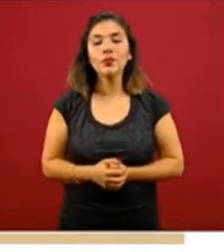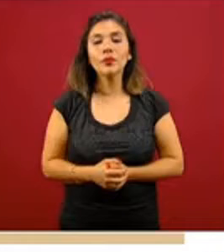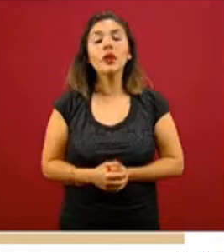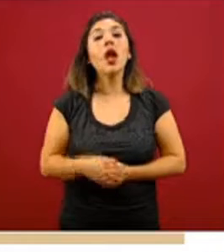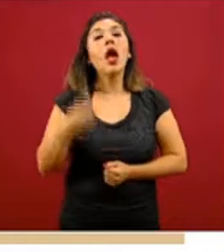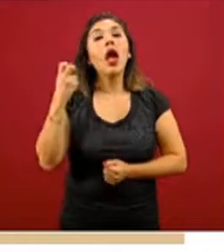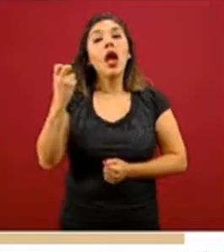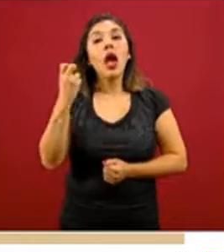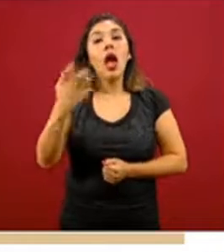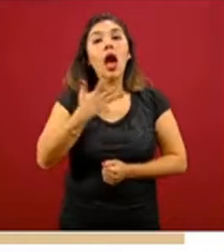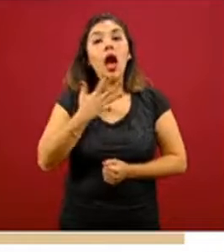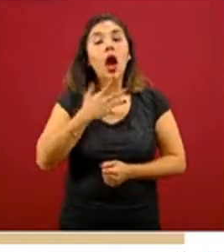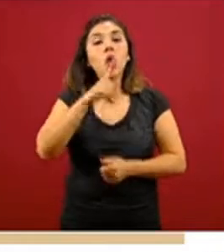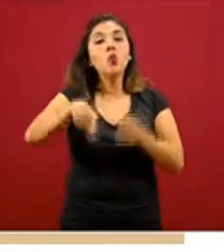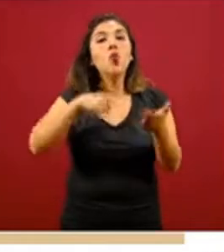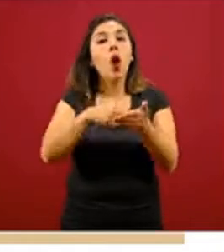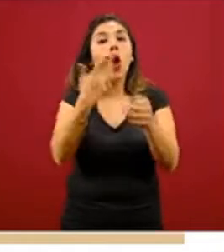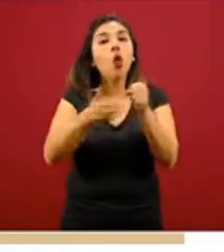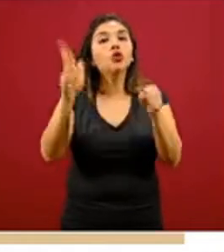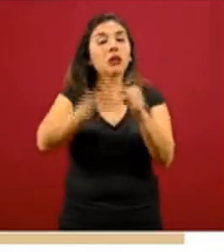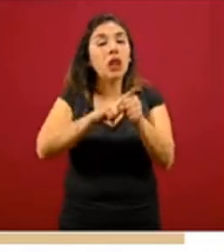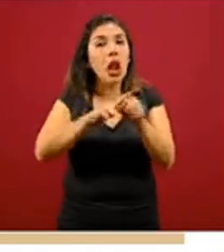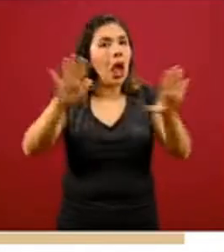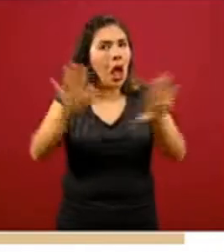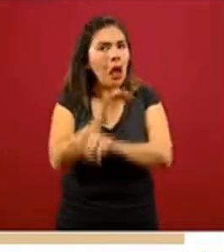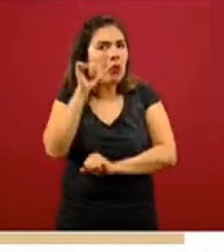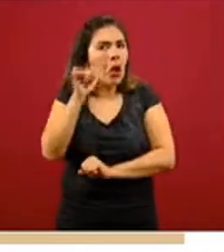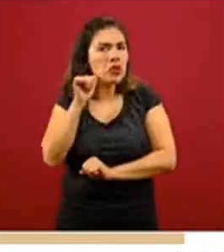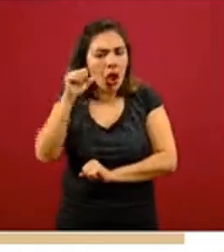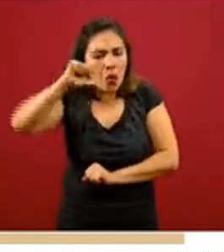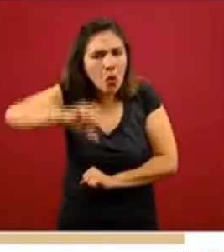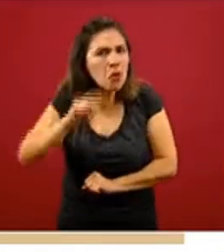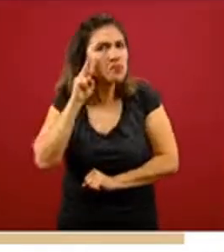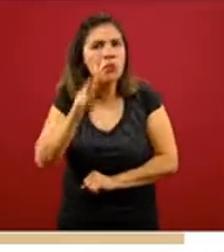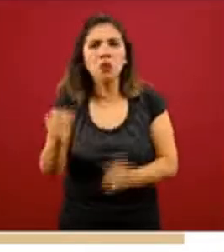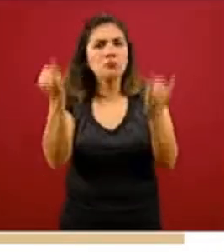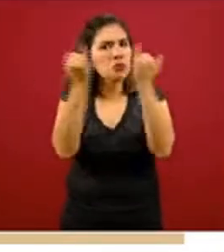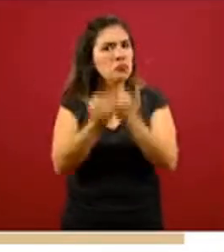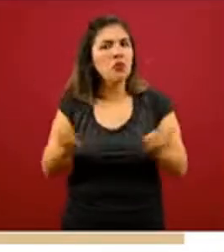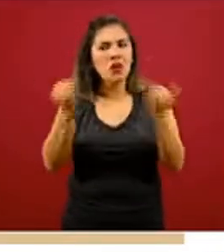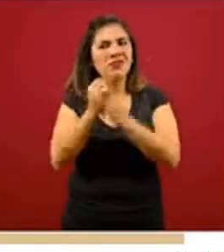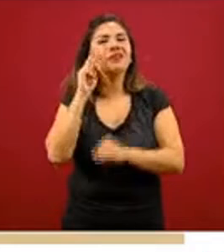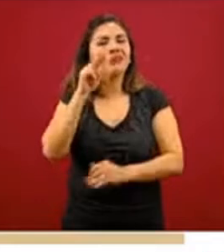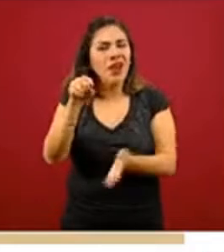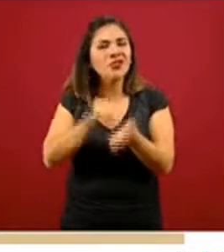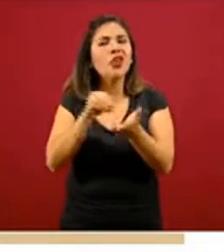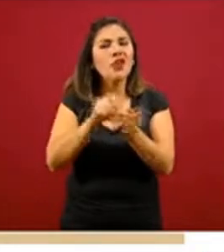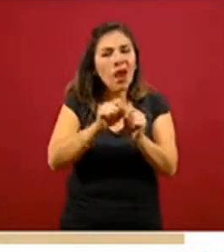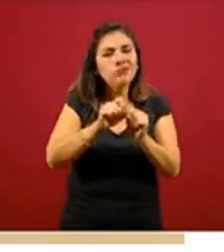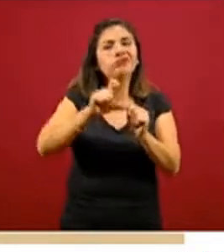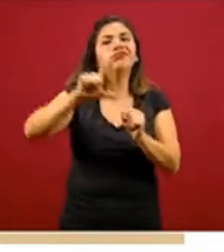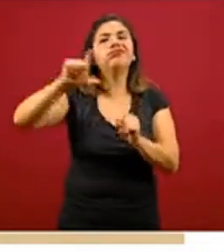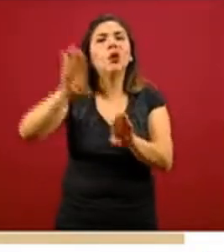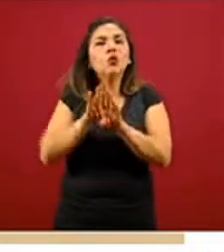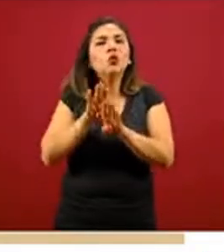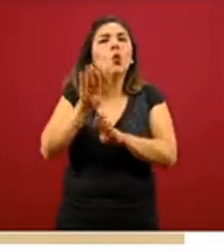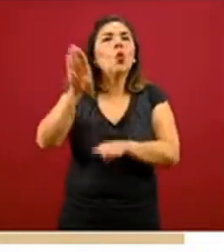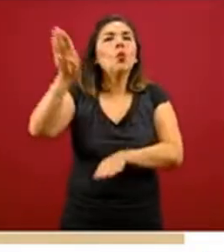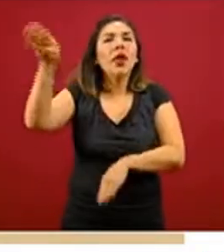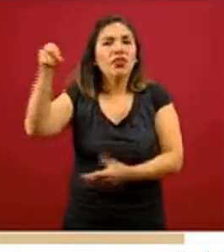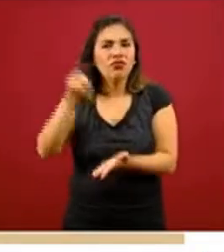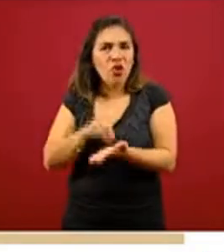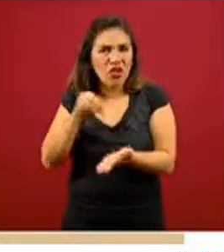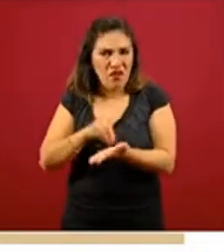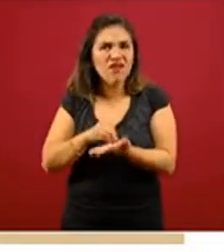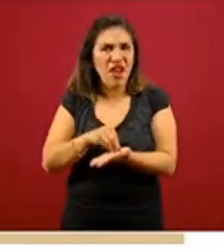COVID-19, no hubo cambios del día de ayer para hoy. Siempre hacemos notar la tendencia ascendente que ha tenido el comportamiento de estas